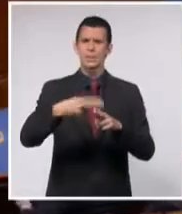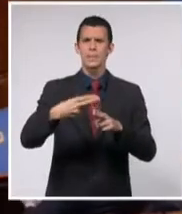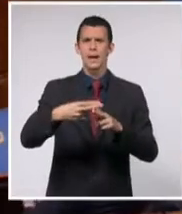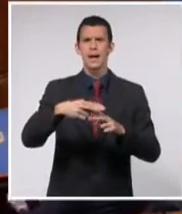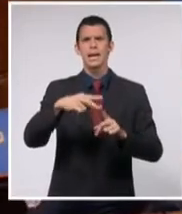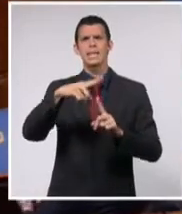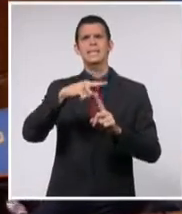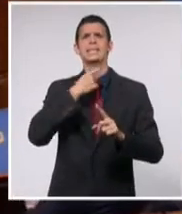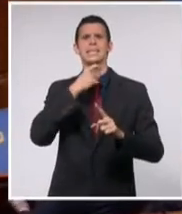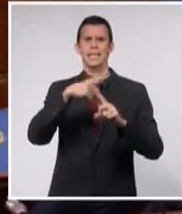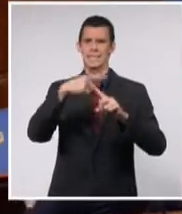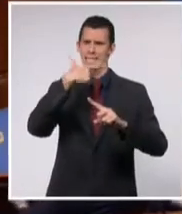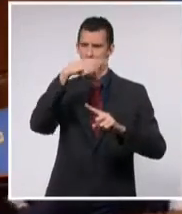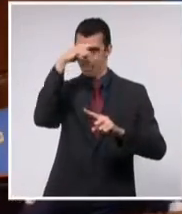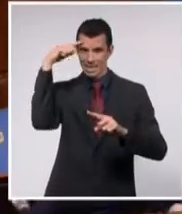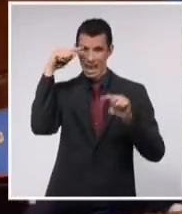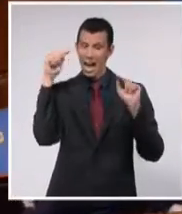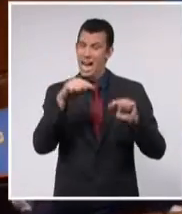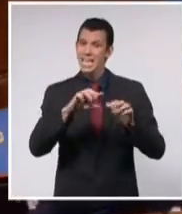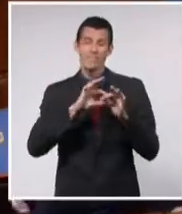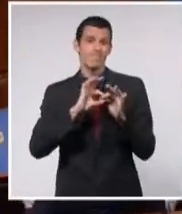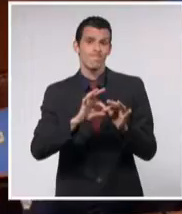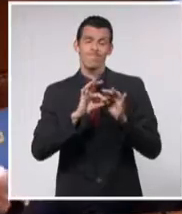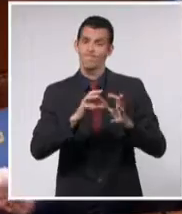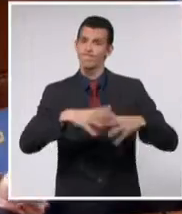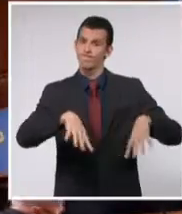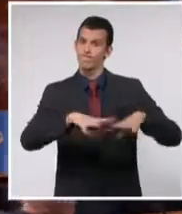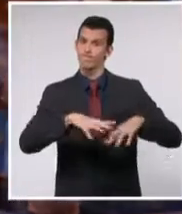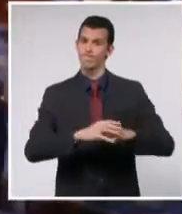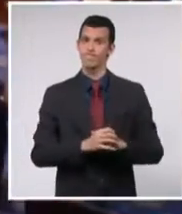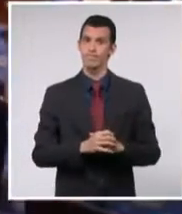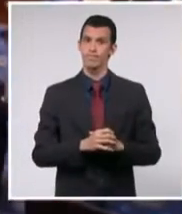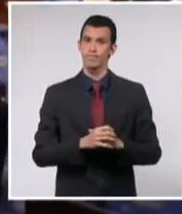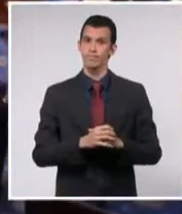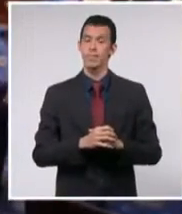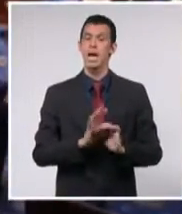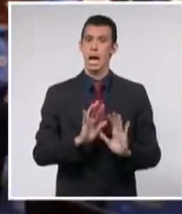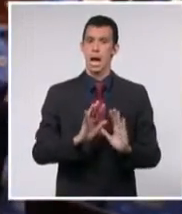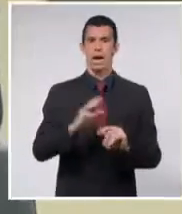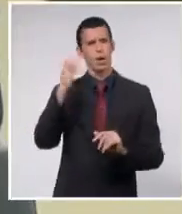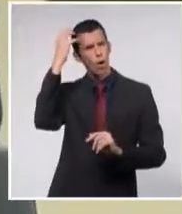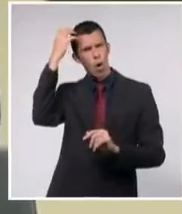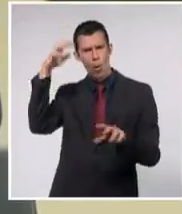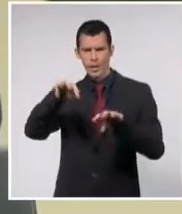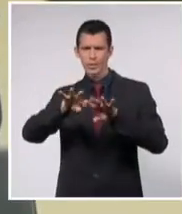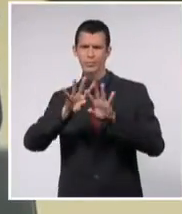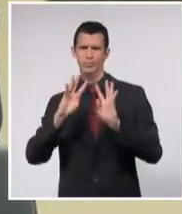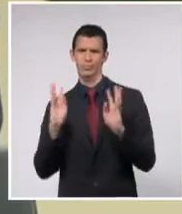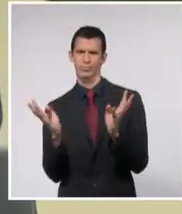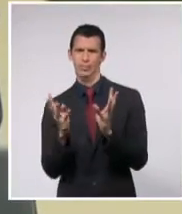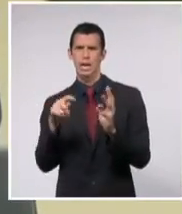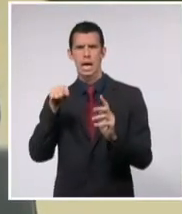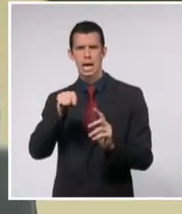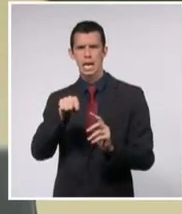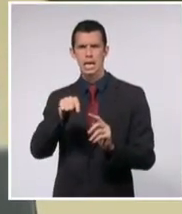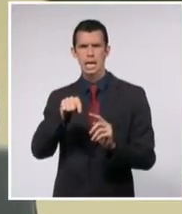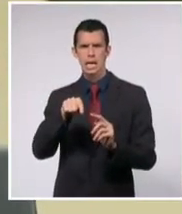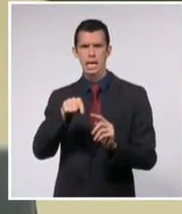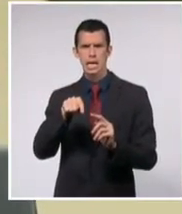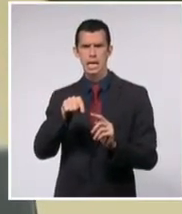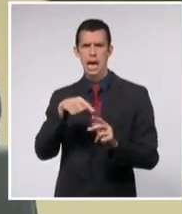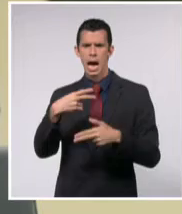fenomenal. Mientras esto sucede, el Congreso de Estados Unidos recibió este martes la notificación de que el presidente Donald